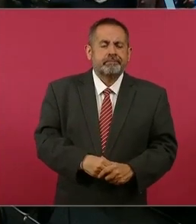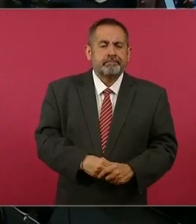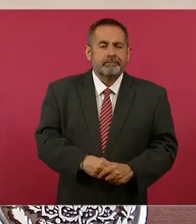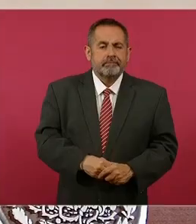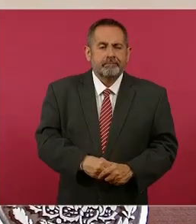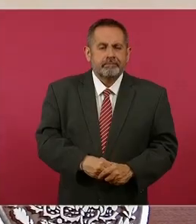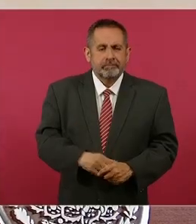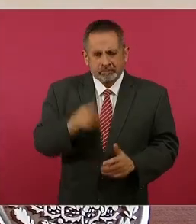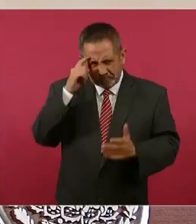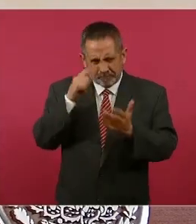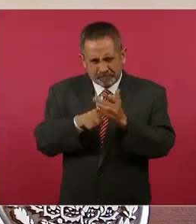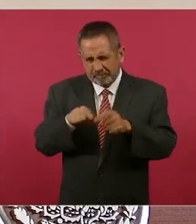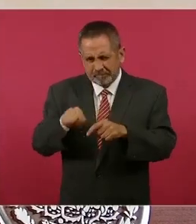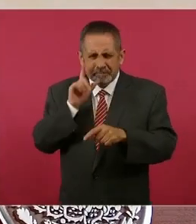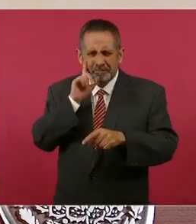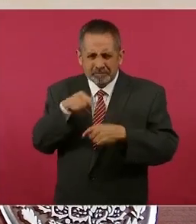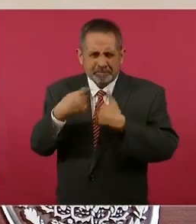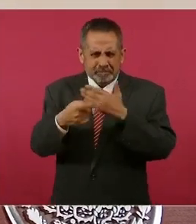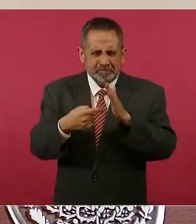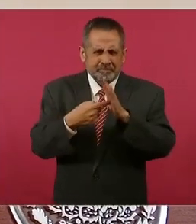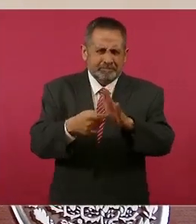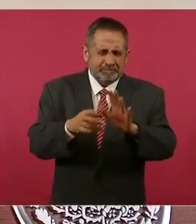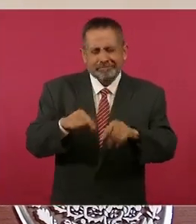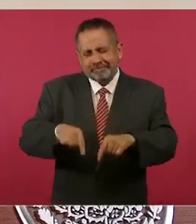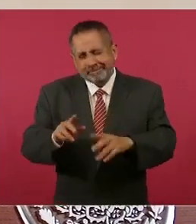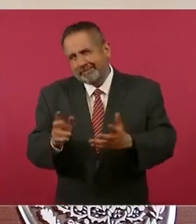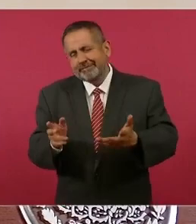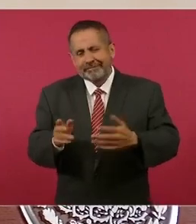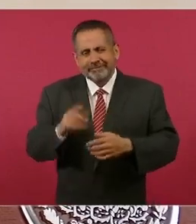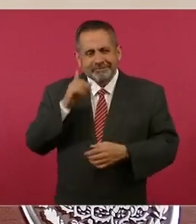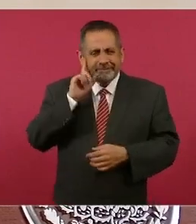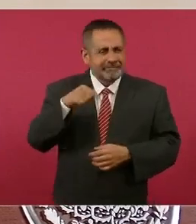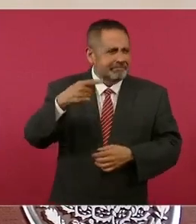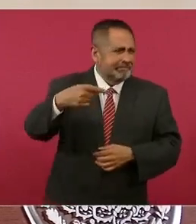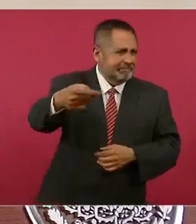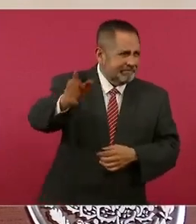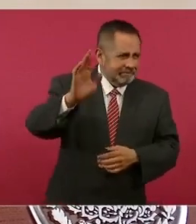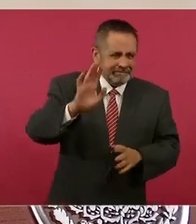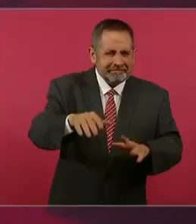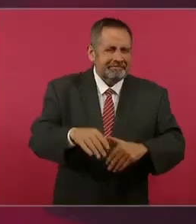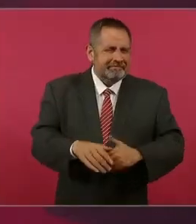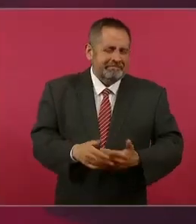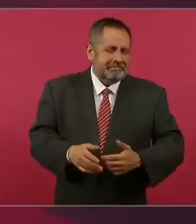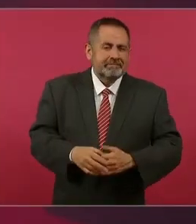Pues yo creo que sí, pero mañana, ¿no? O sea, pasado,